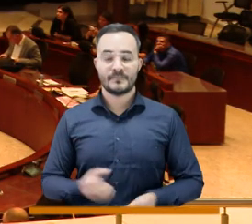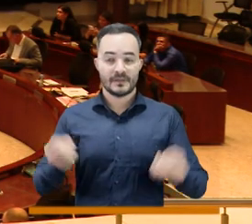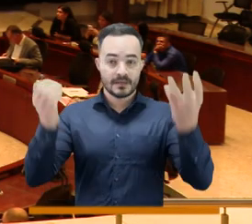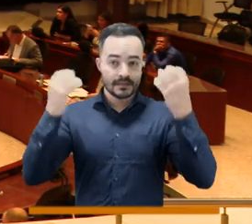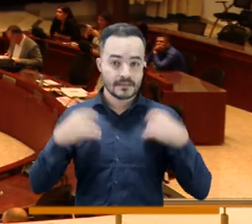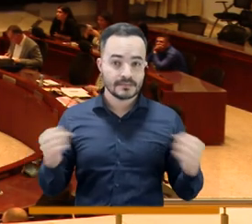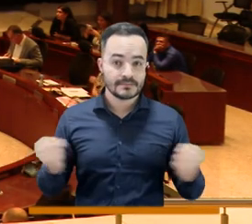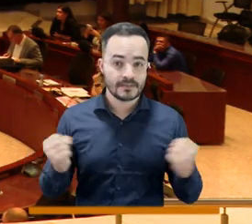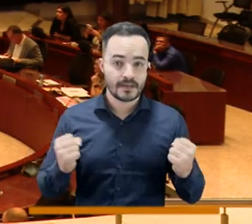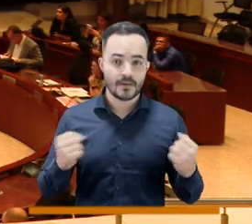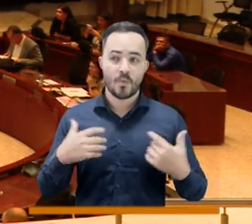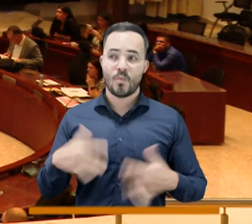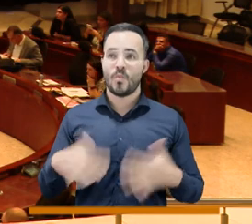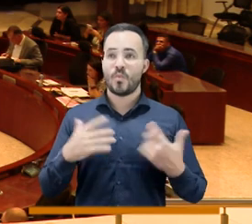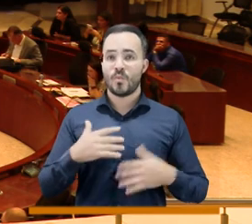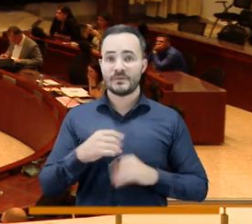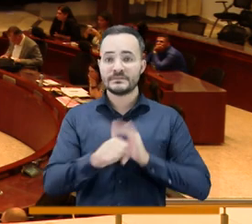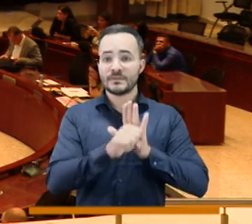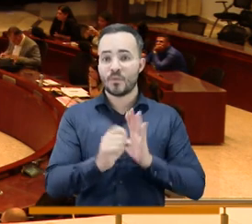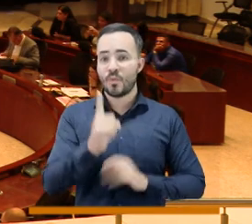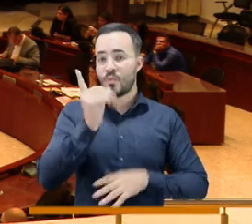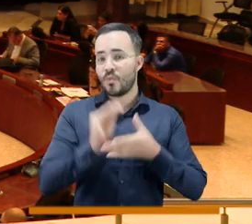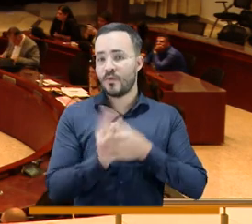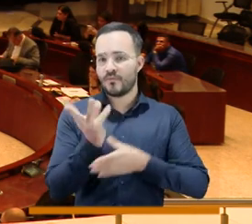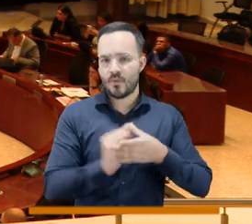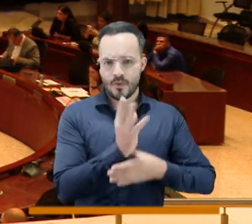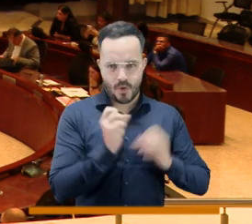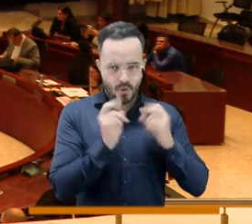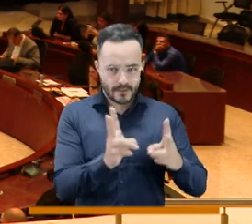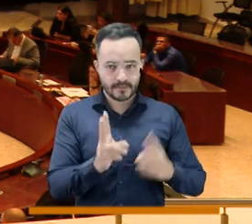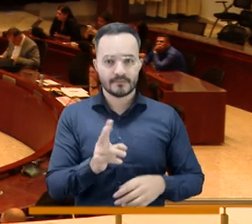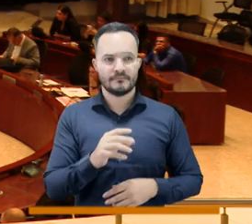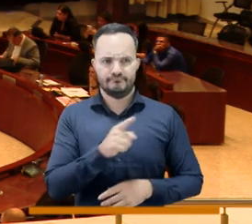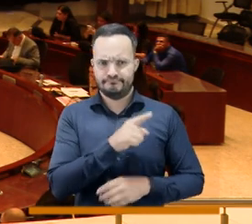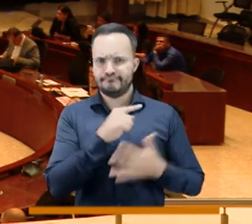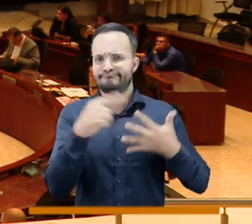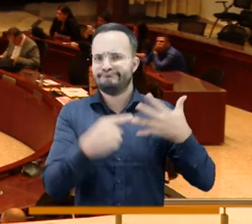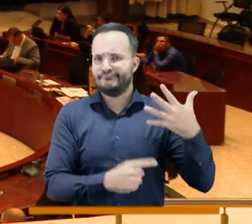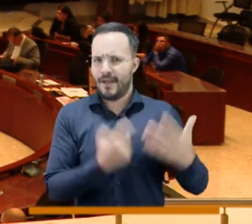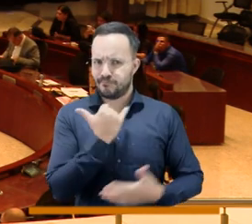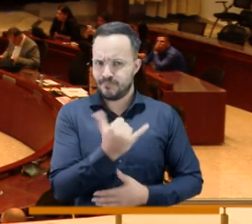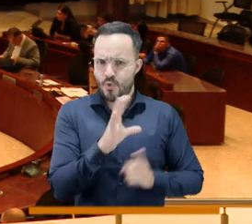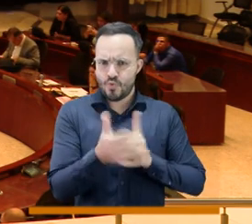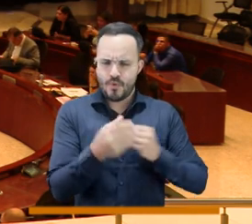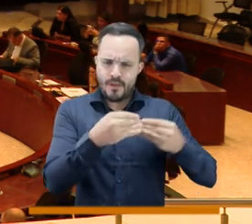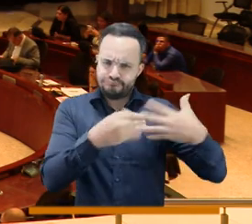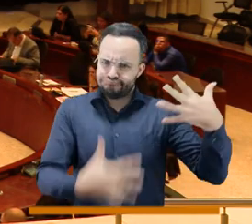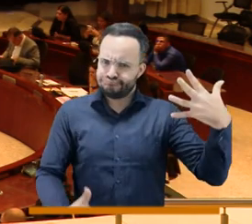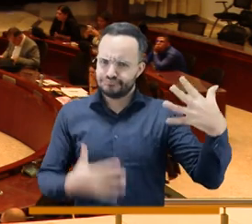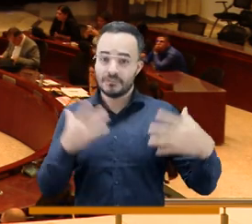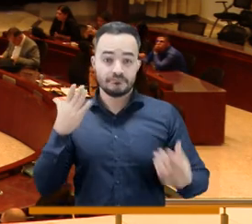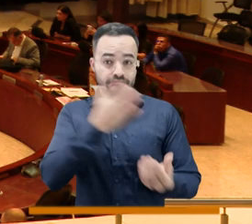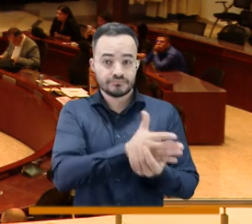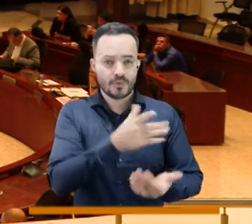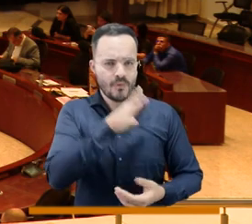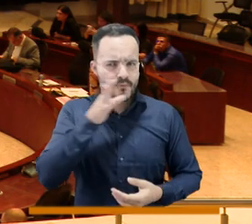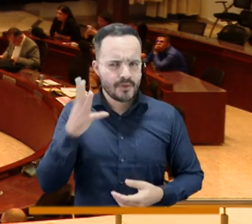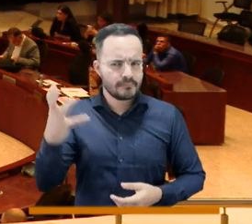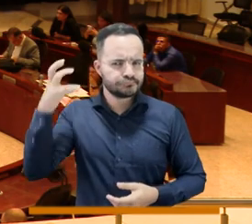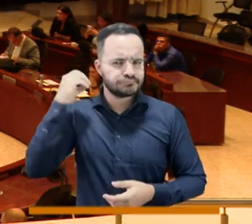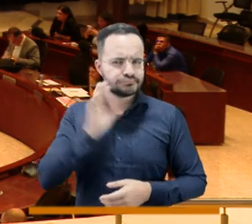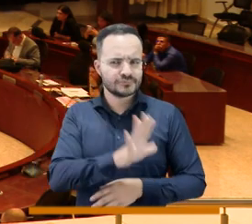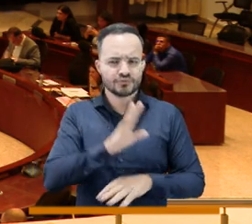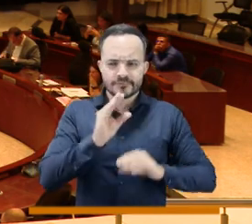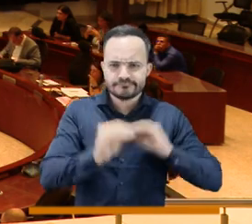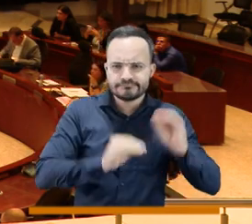Santa Elena es más que flores y eso se puede ver visitando las antiguas fincas silleteras que hoy se convierten en verdaderos